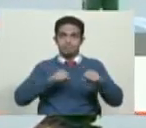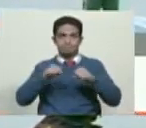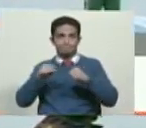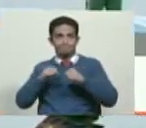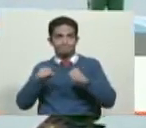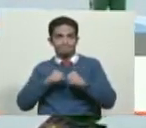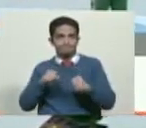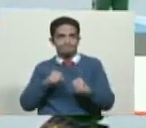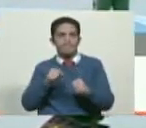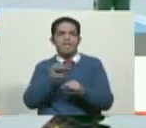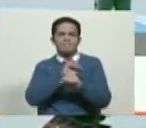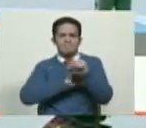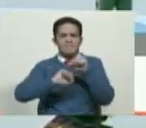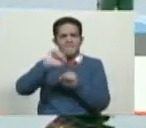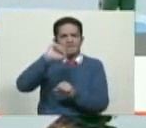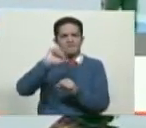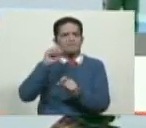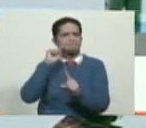para la defensa,